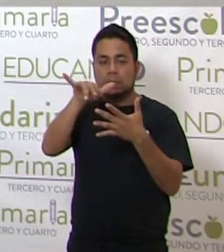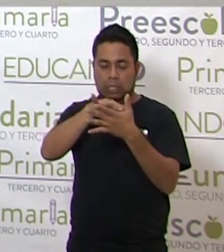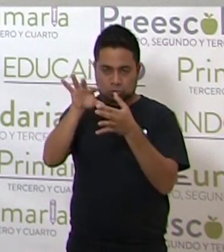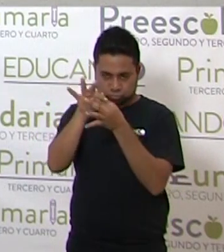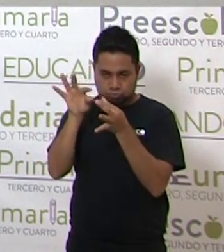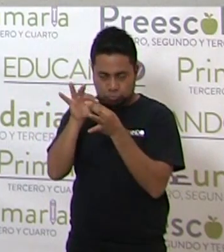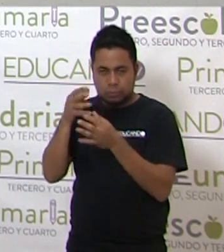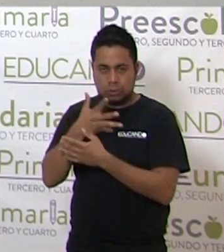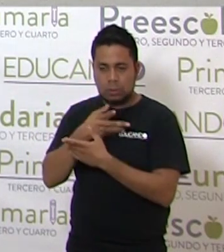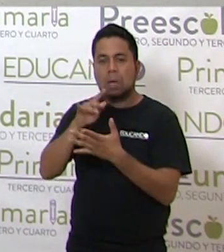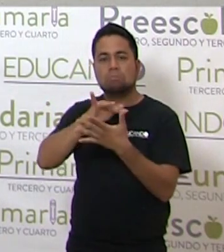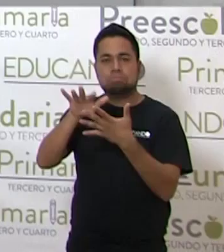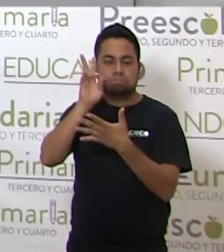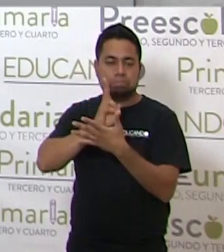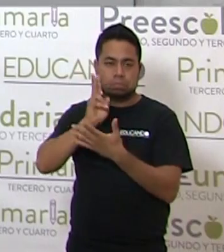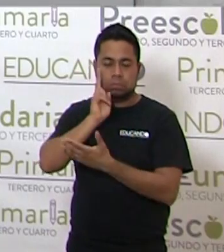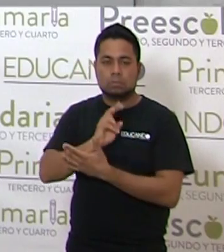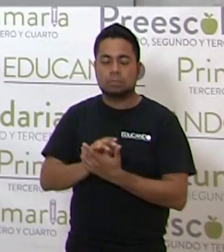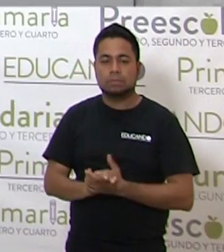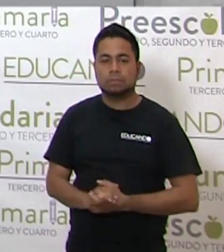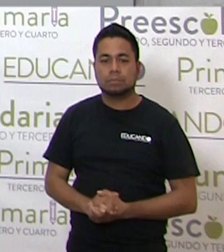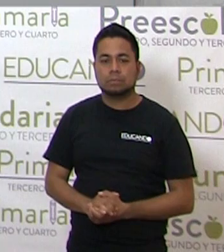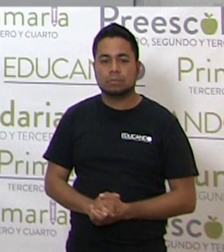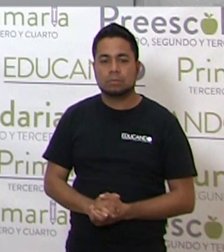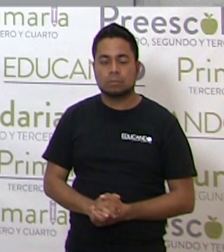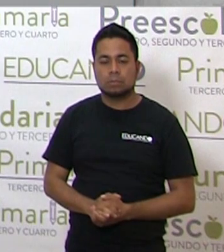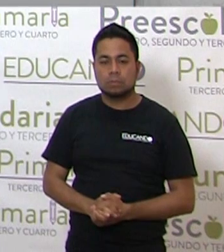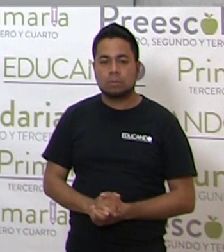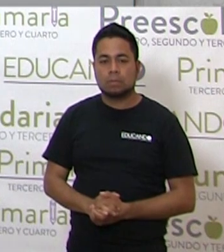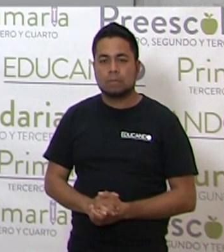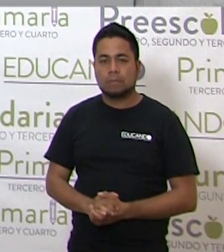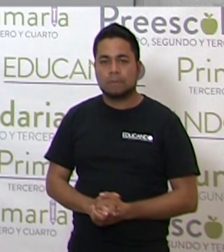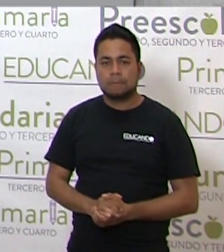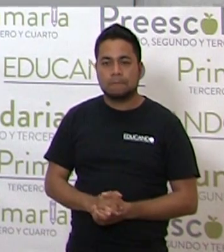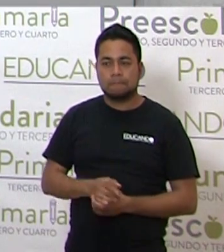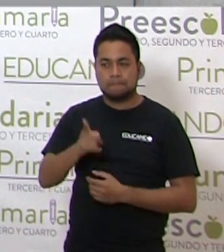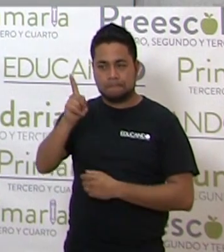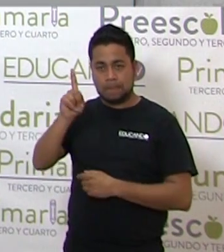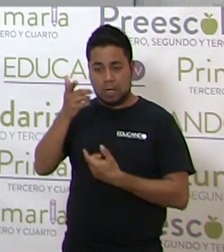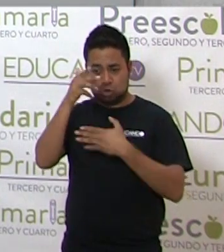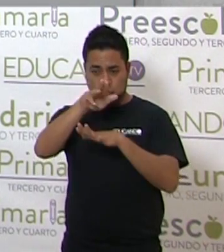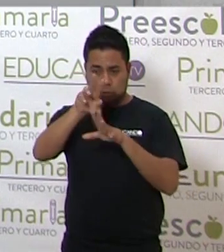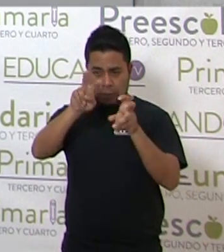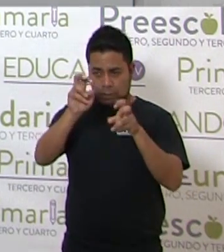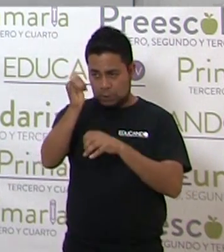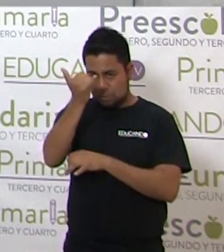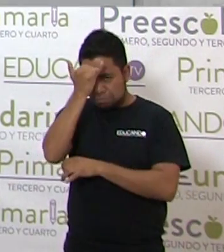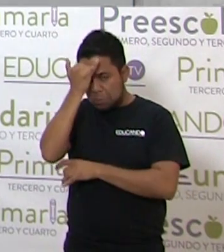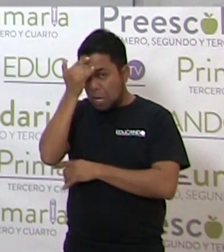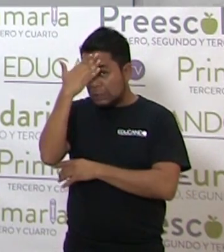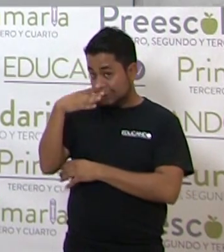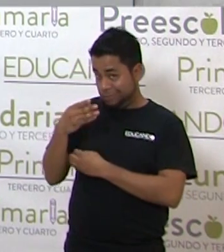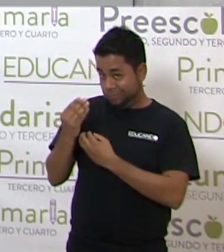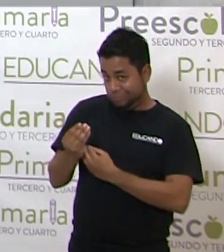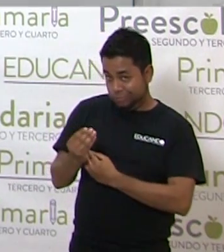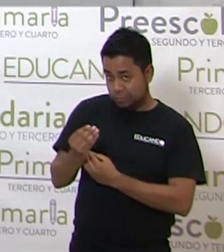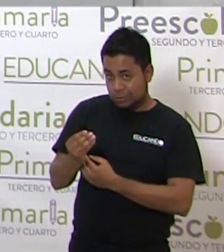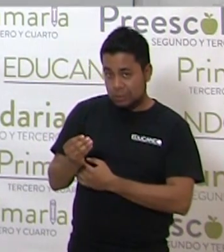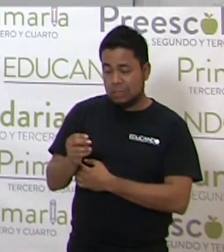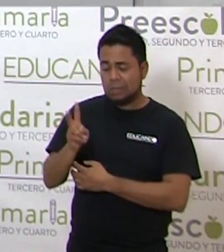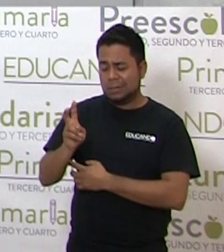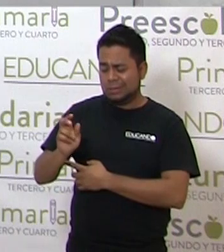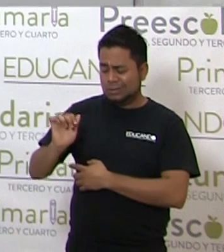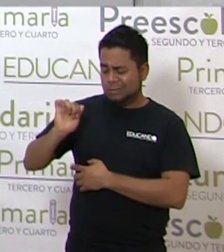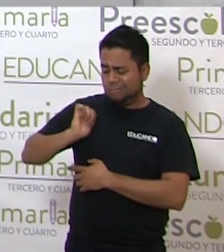expositivo. Vamos a leerlo. Dice así: ¿cuánto sabes sobre las vacas? Hace miles